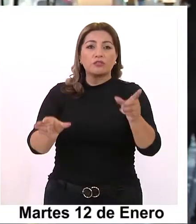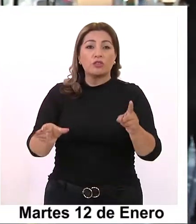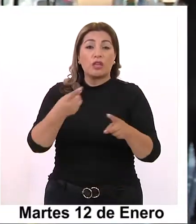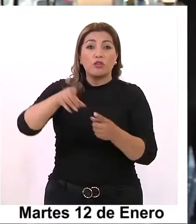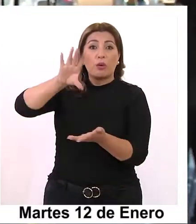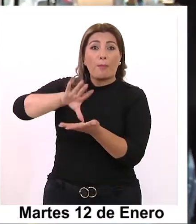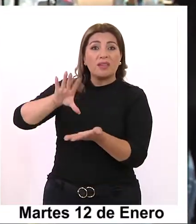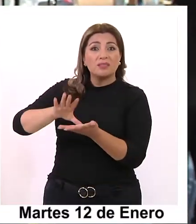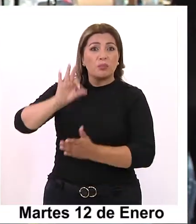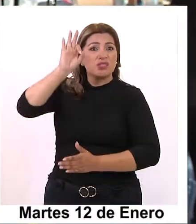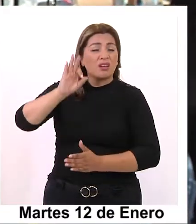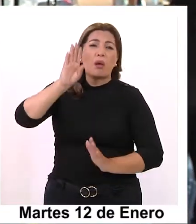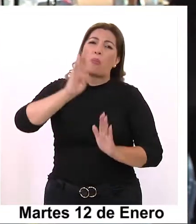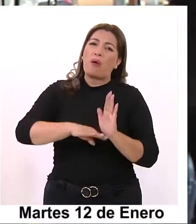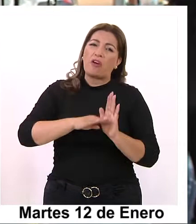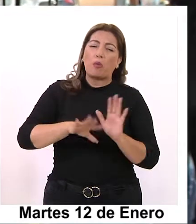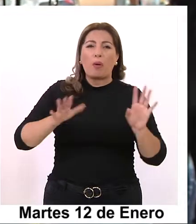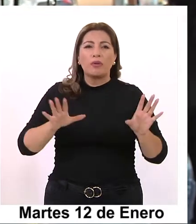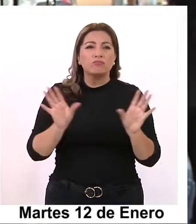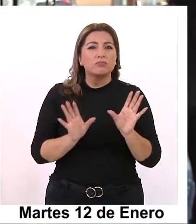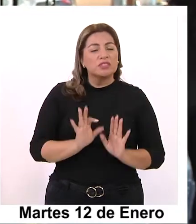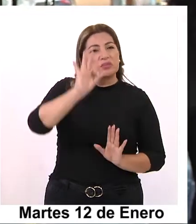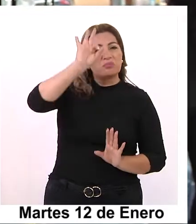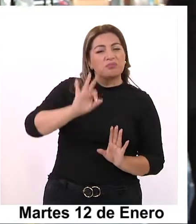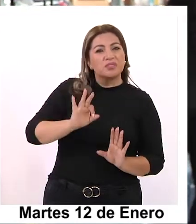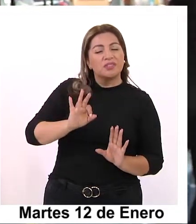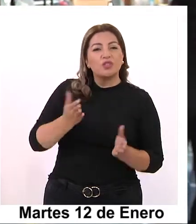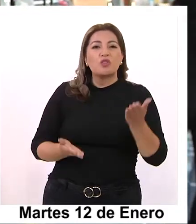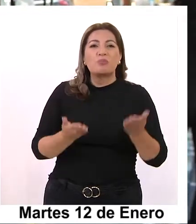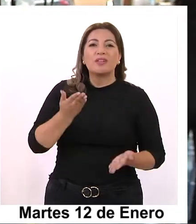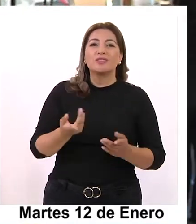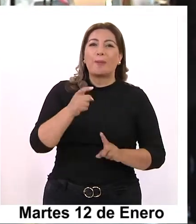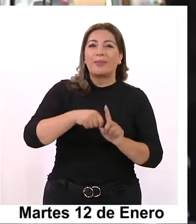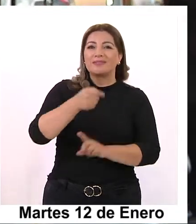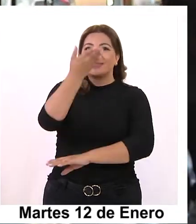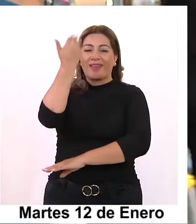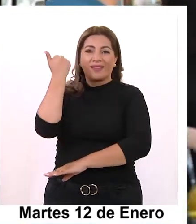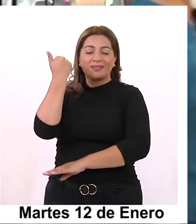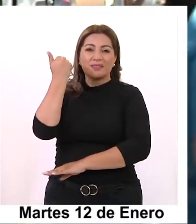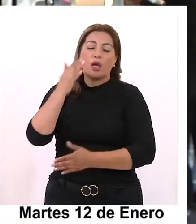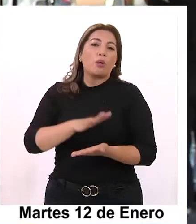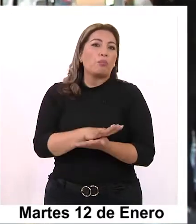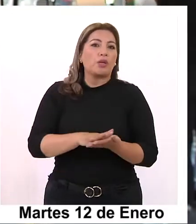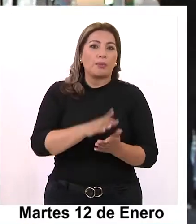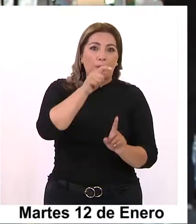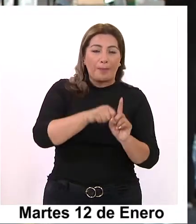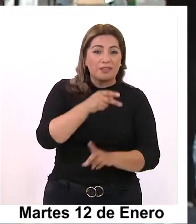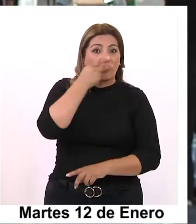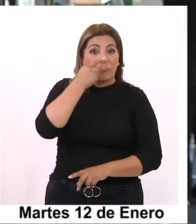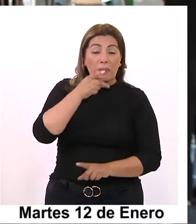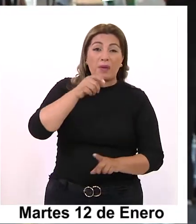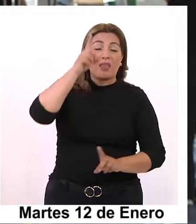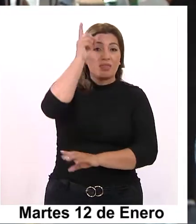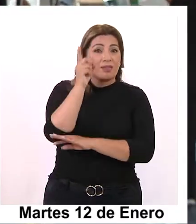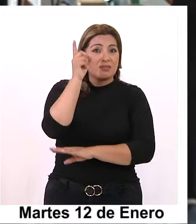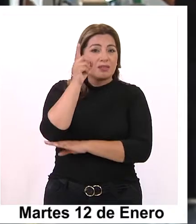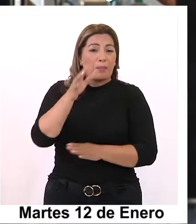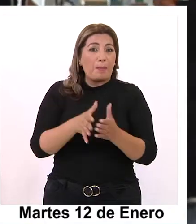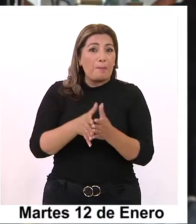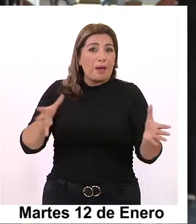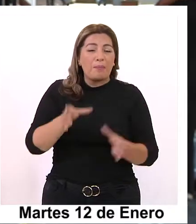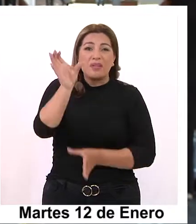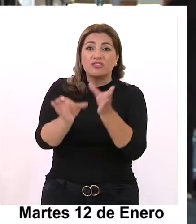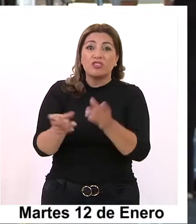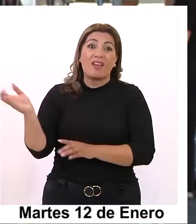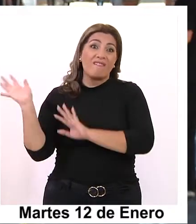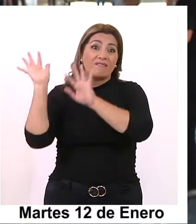súper bajo, no supera el 10% como en ocasiones anteriores, en los meses anteriores, que por ejemplo en noviembre, diciembre, que la mayor cantidad de gente